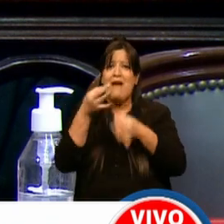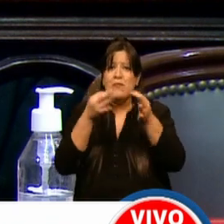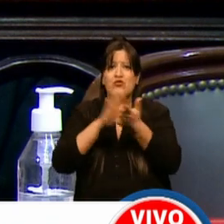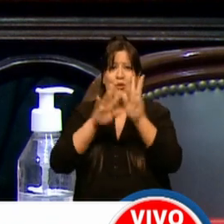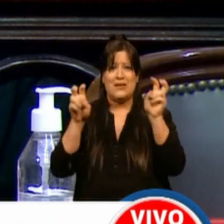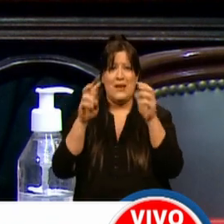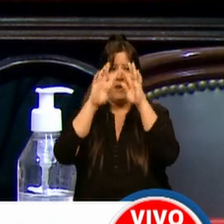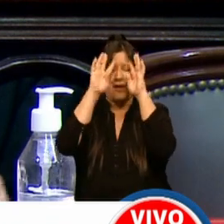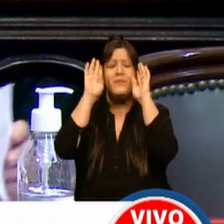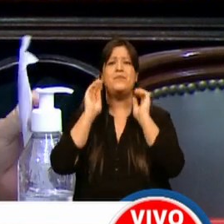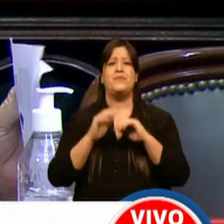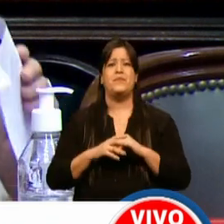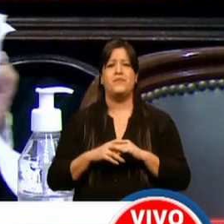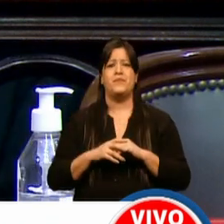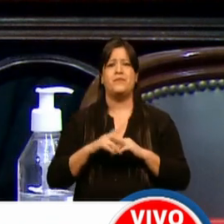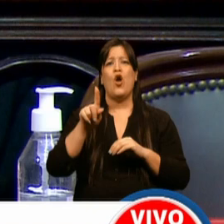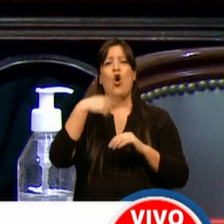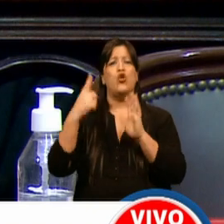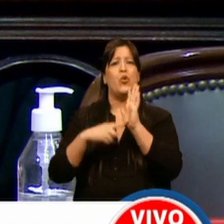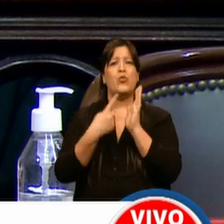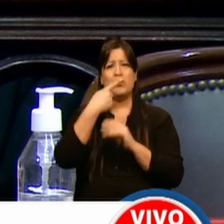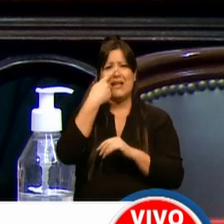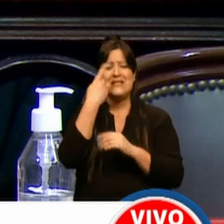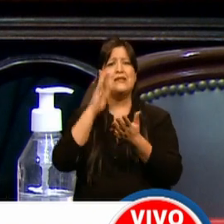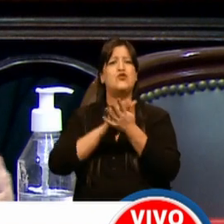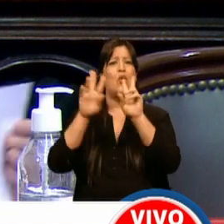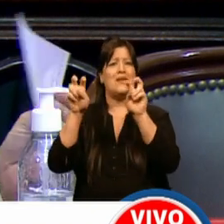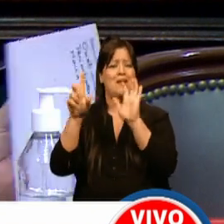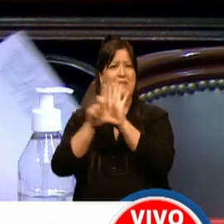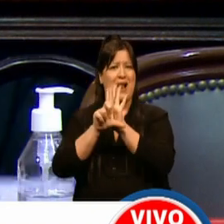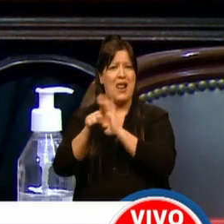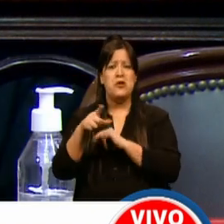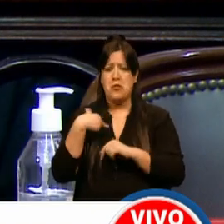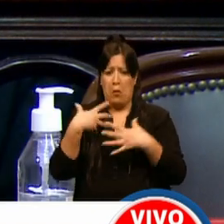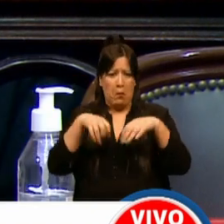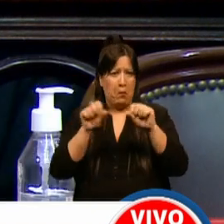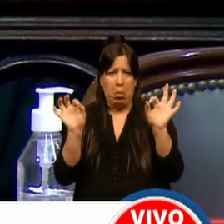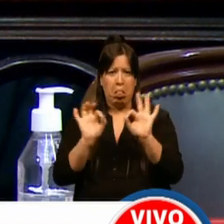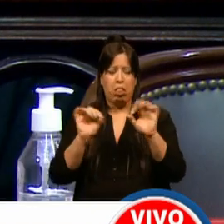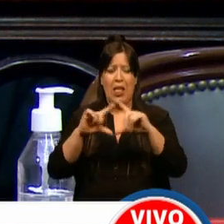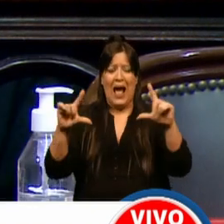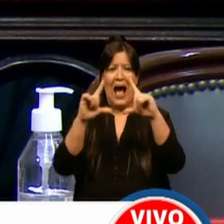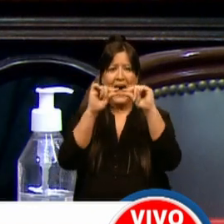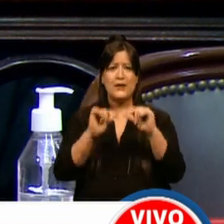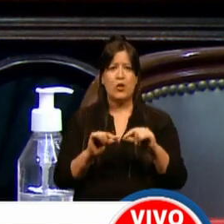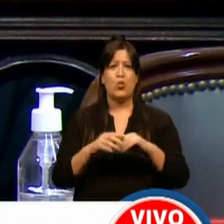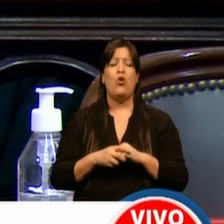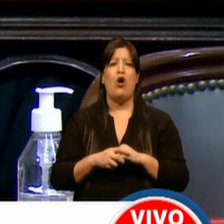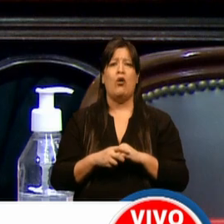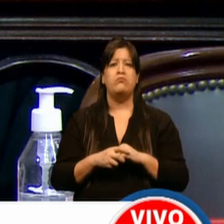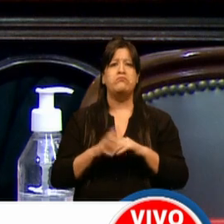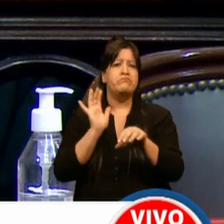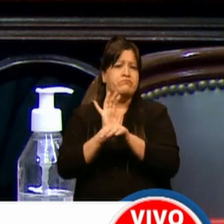eso otro punto interesante que tiene esta ley es que yo no encuentro ningún artículo que